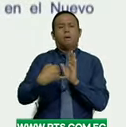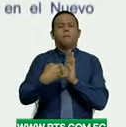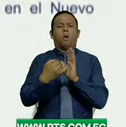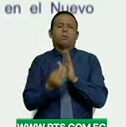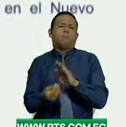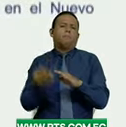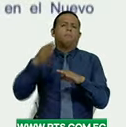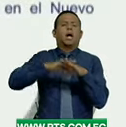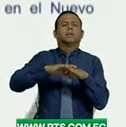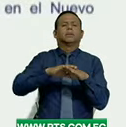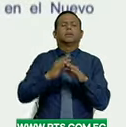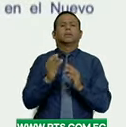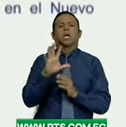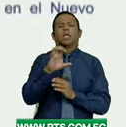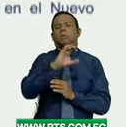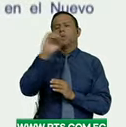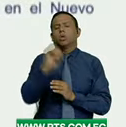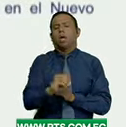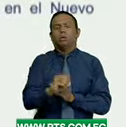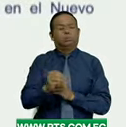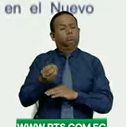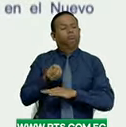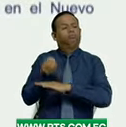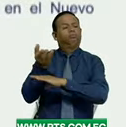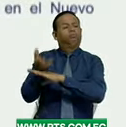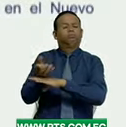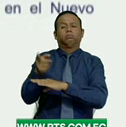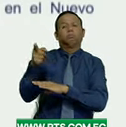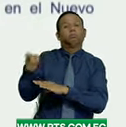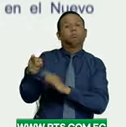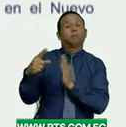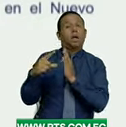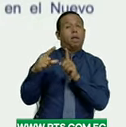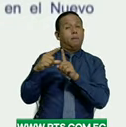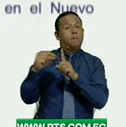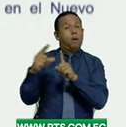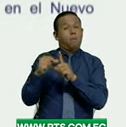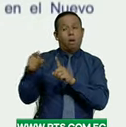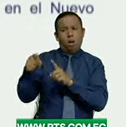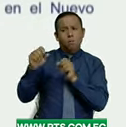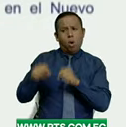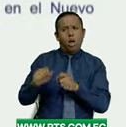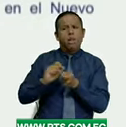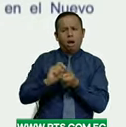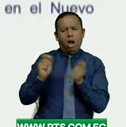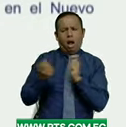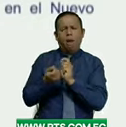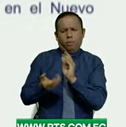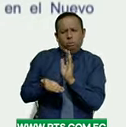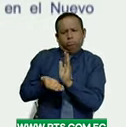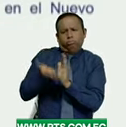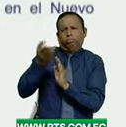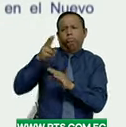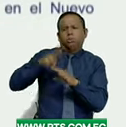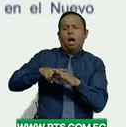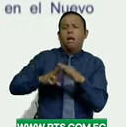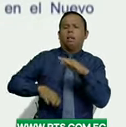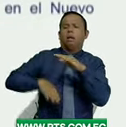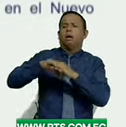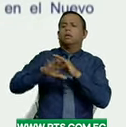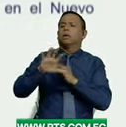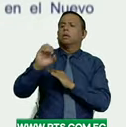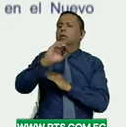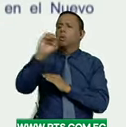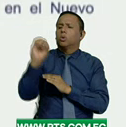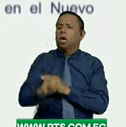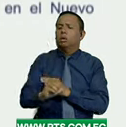ente rector de las finanzas públicas lo faculte a modificar el margen de este tributo hasta un 15%